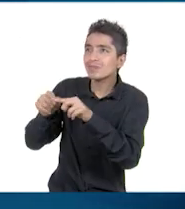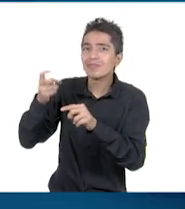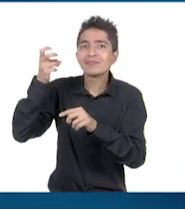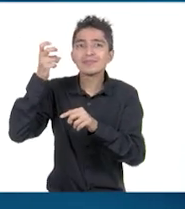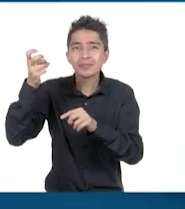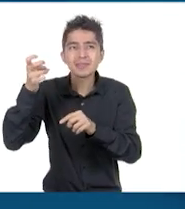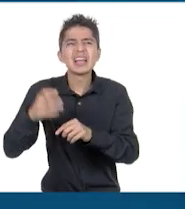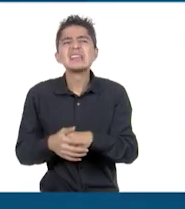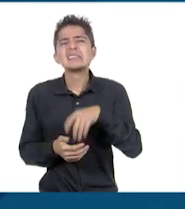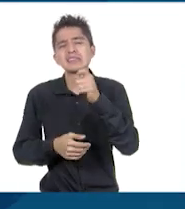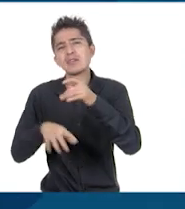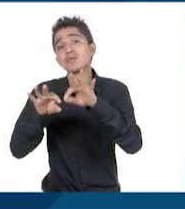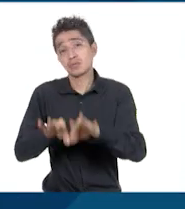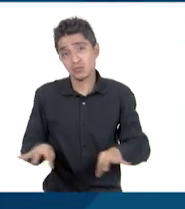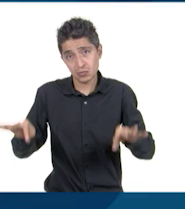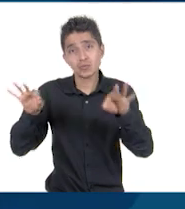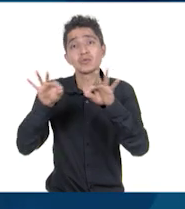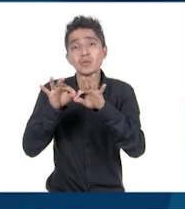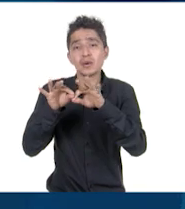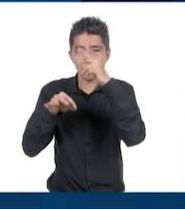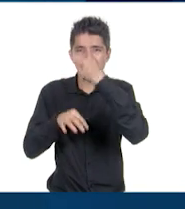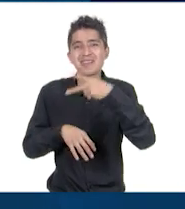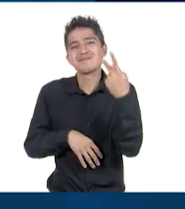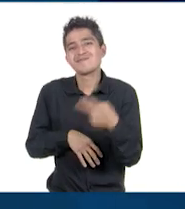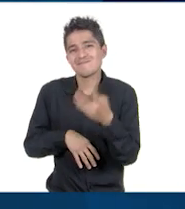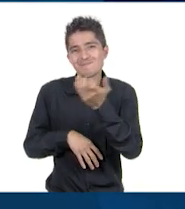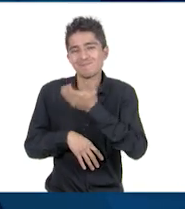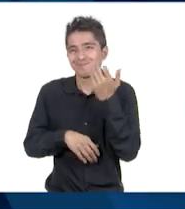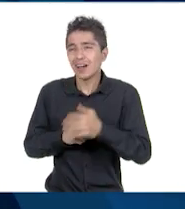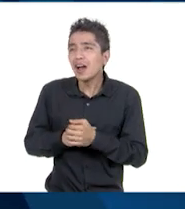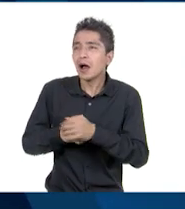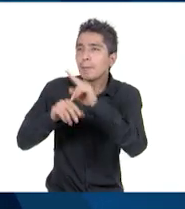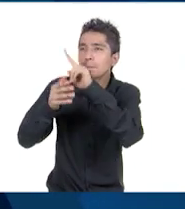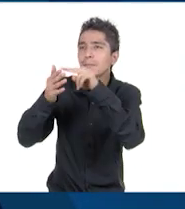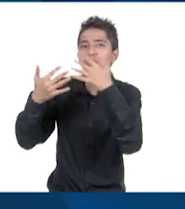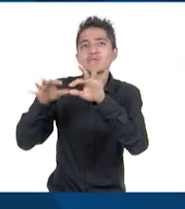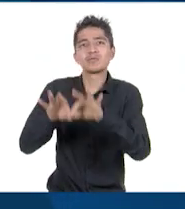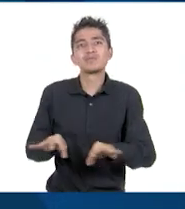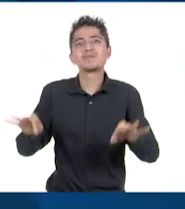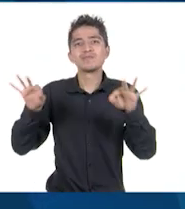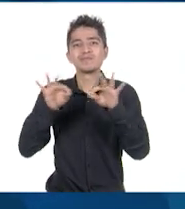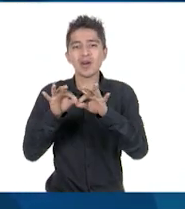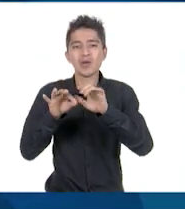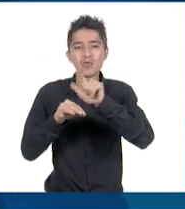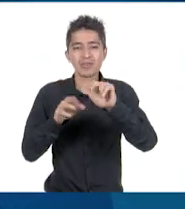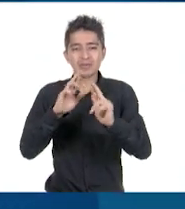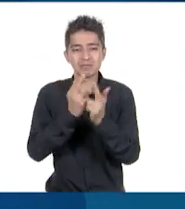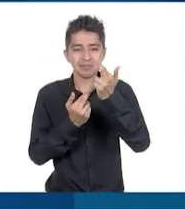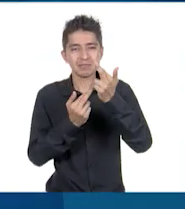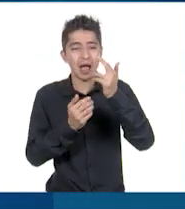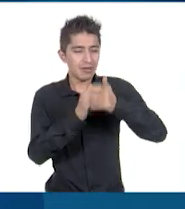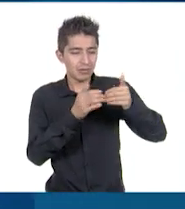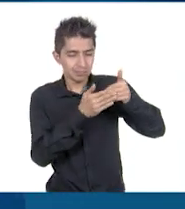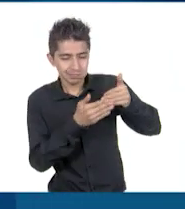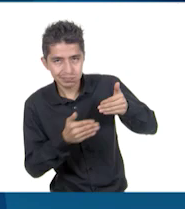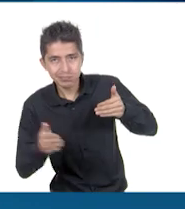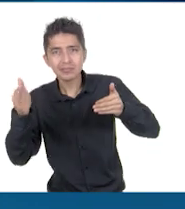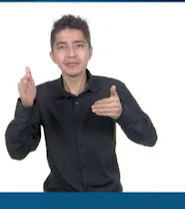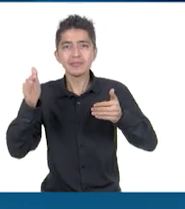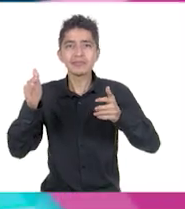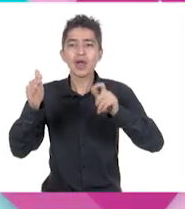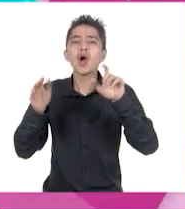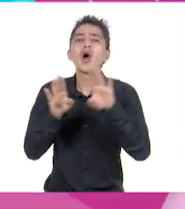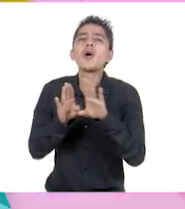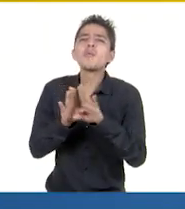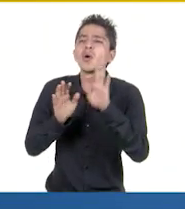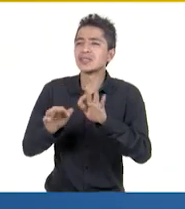obra es una expresión muy importante del muralismo mexicano, que cobró muchísima importancia después de la Revolución, tanto como expresión artística